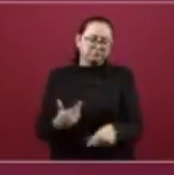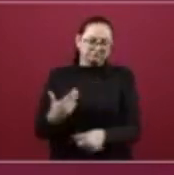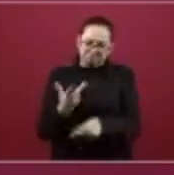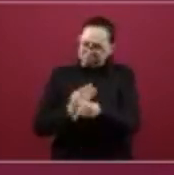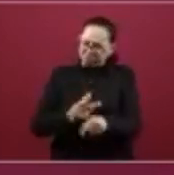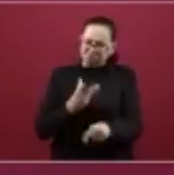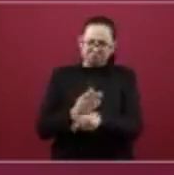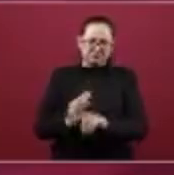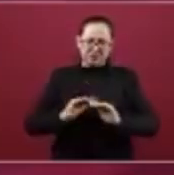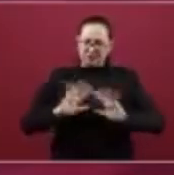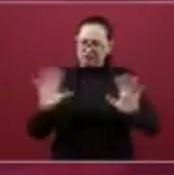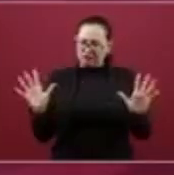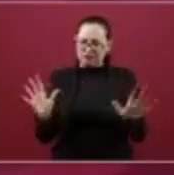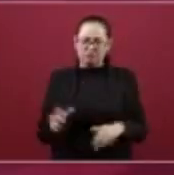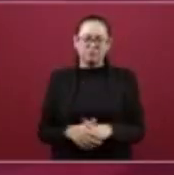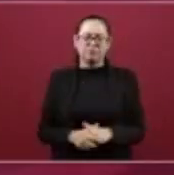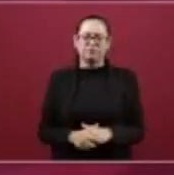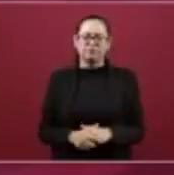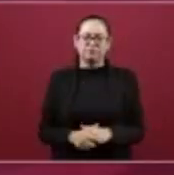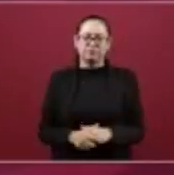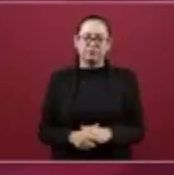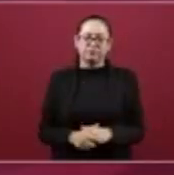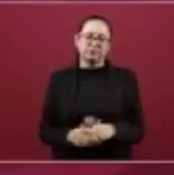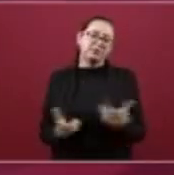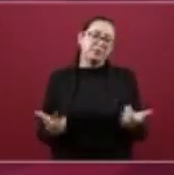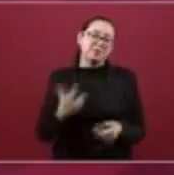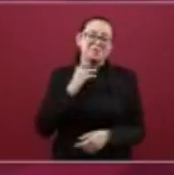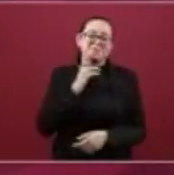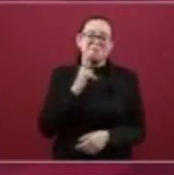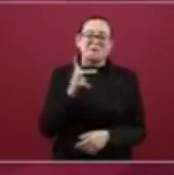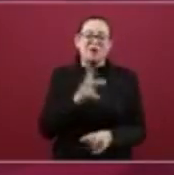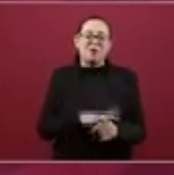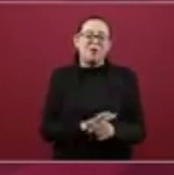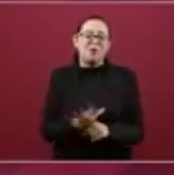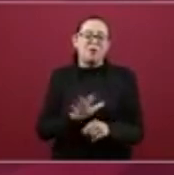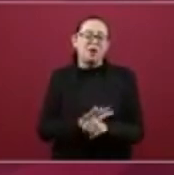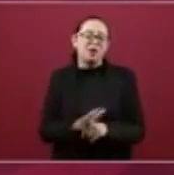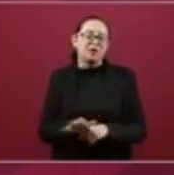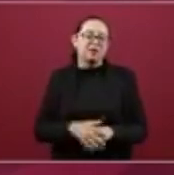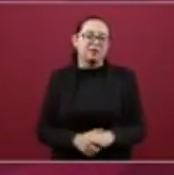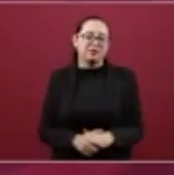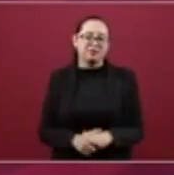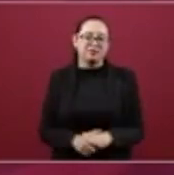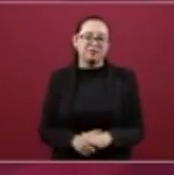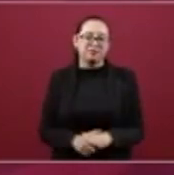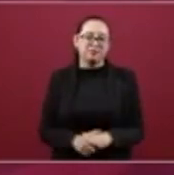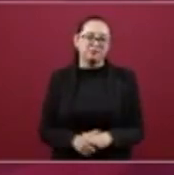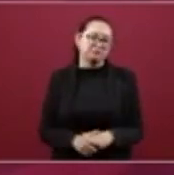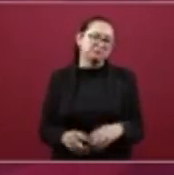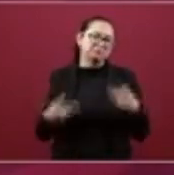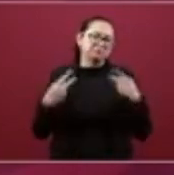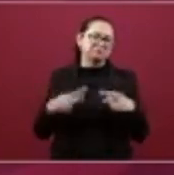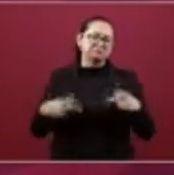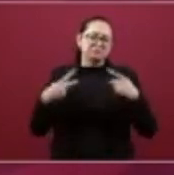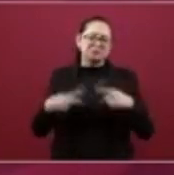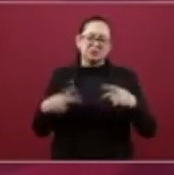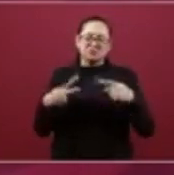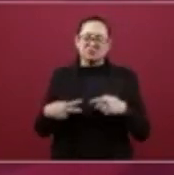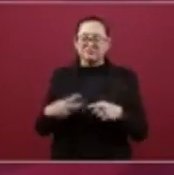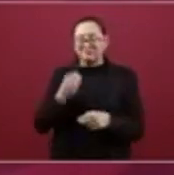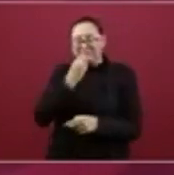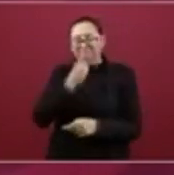Claro, la mejor forma, volvemos a lo mismo, es que la gente no tenga necesidad de